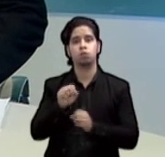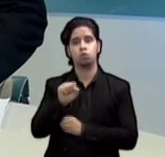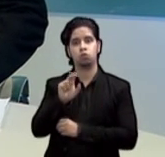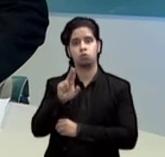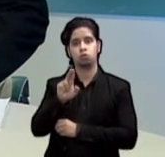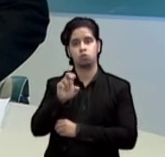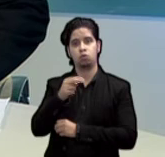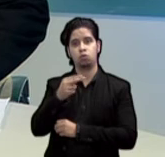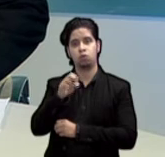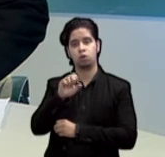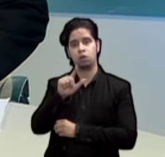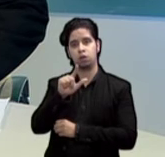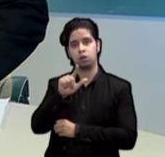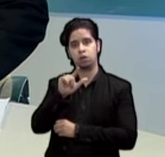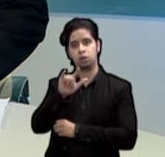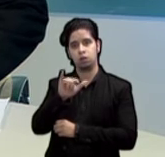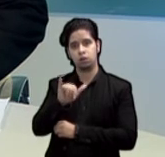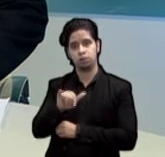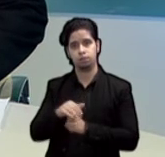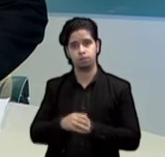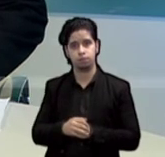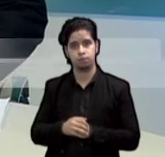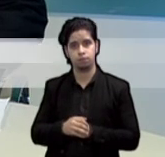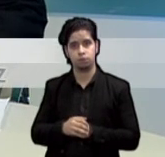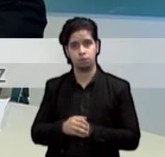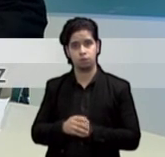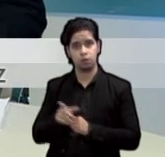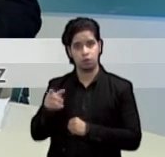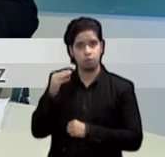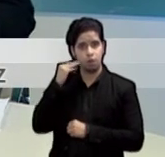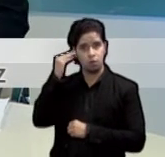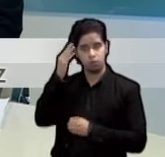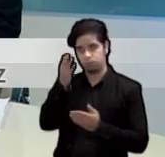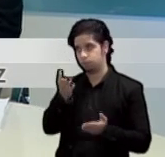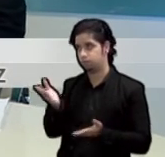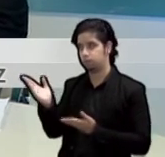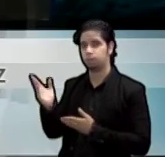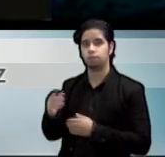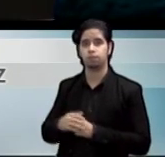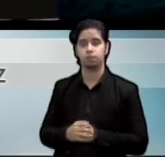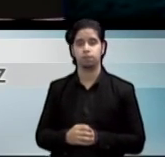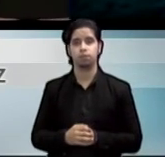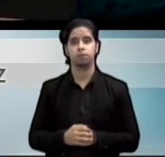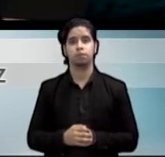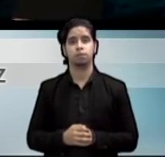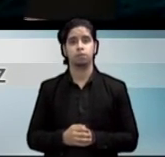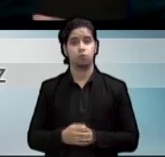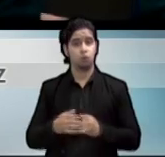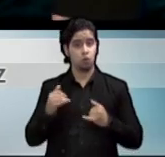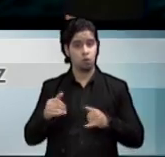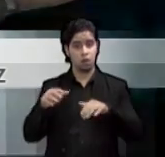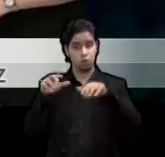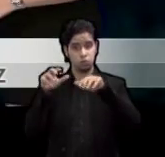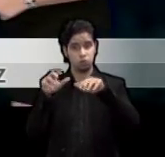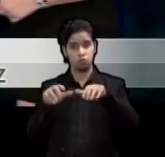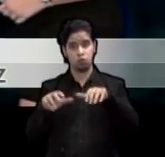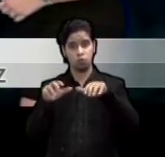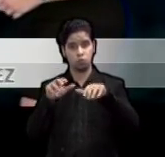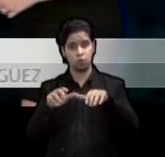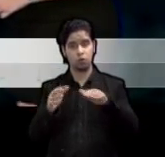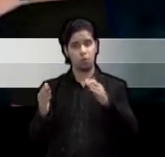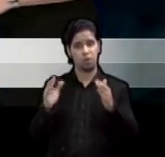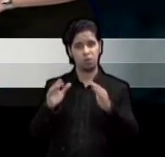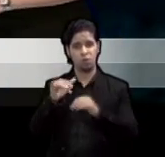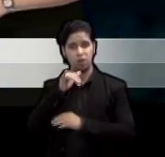López Belén, desde el Laboratorio de Comunicaciones Científicas en Mayagüez. Sueli, adelante. Saludos amigos. Hoy la actividad de lluvia en comparación al día de ayer